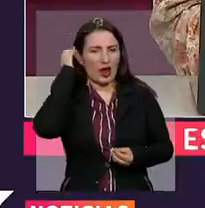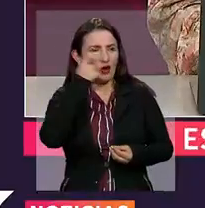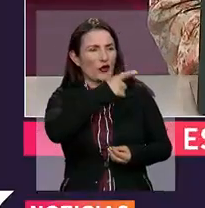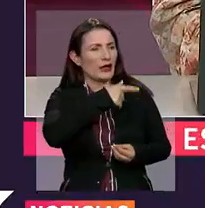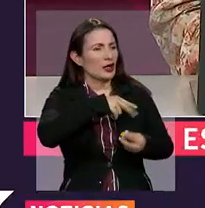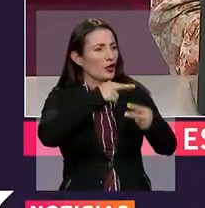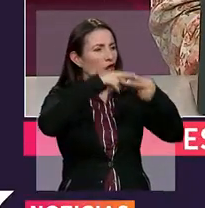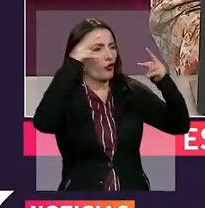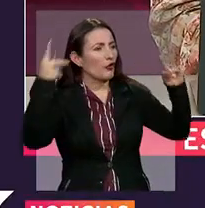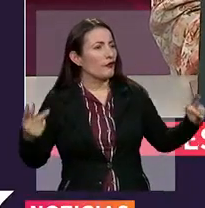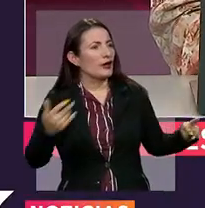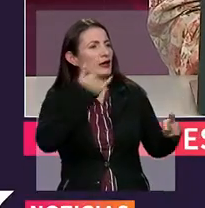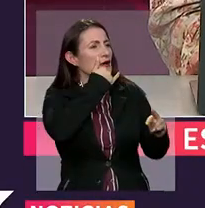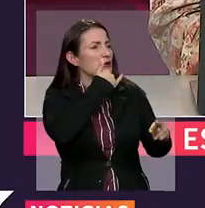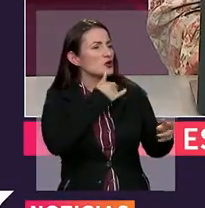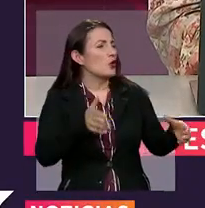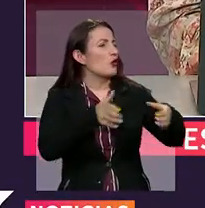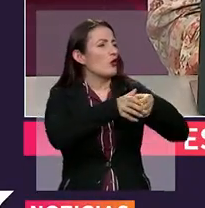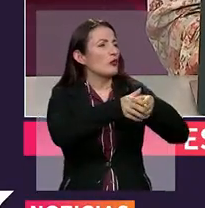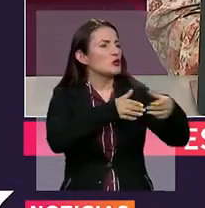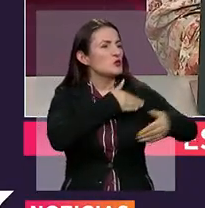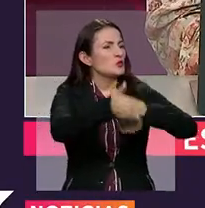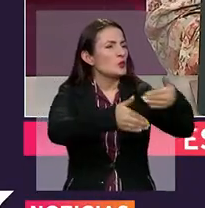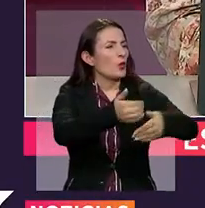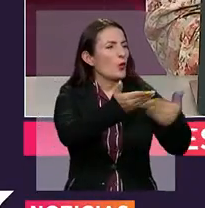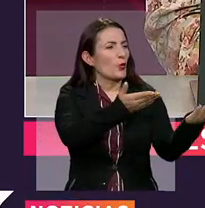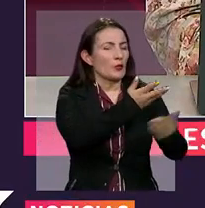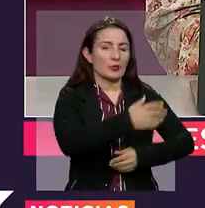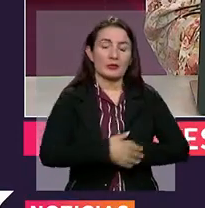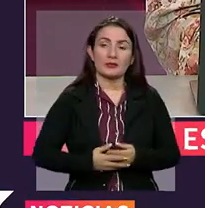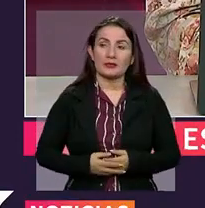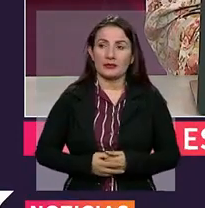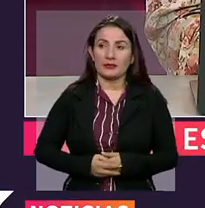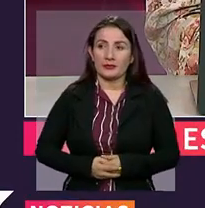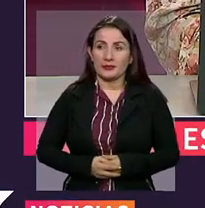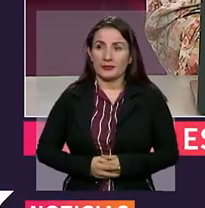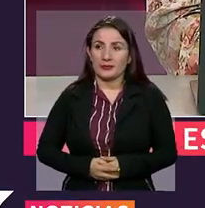avanza el desarrollo de esa comisión? Adelante.